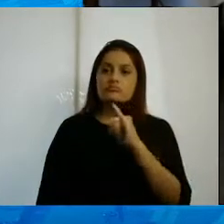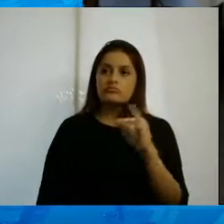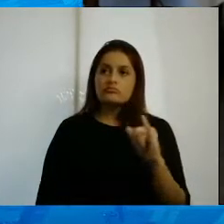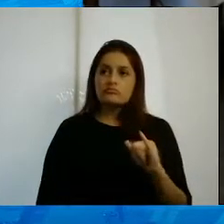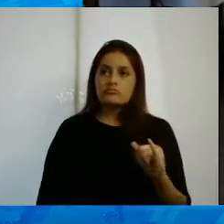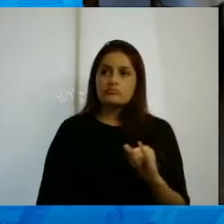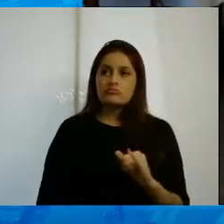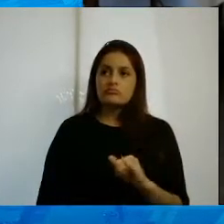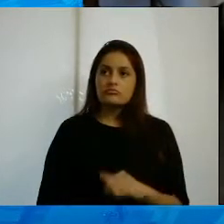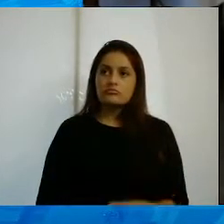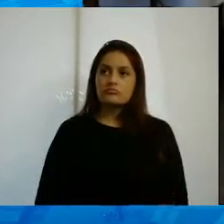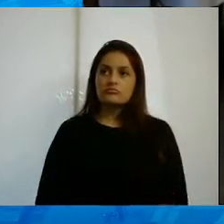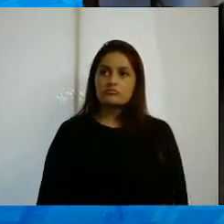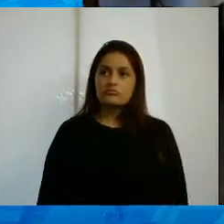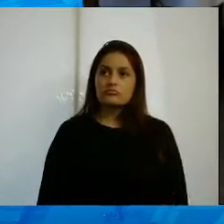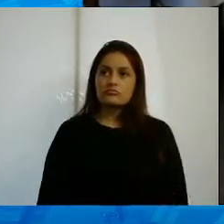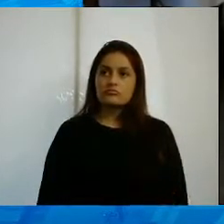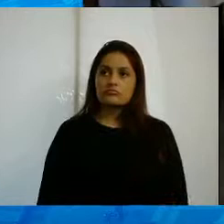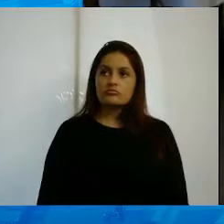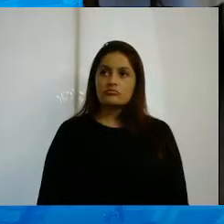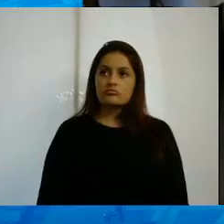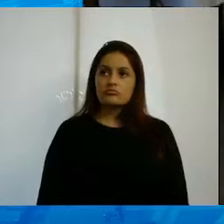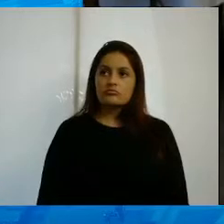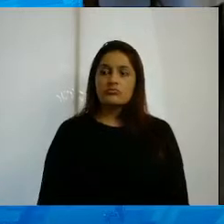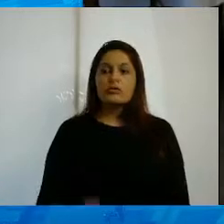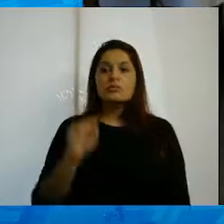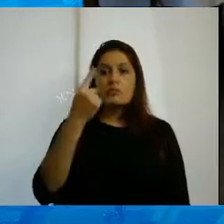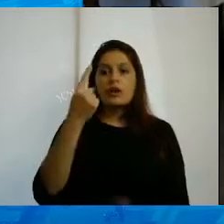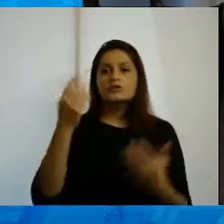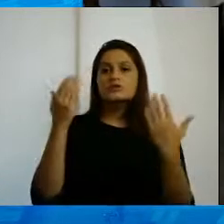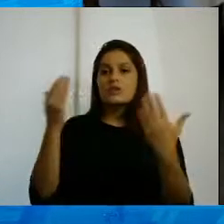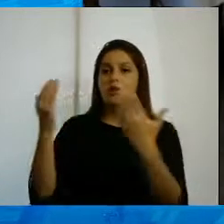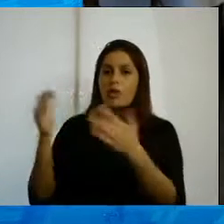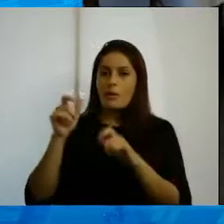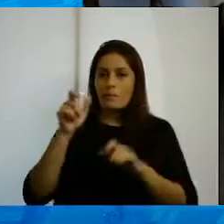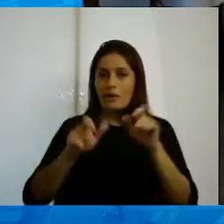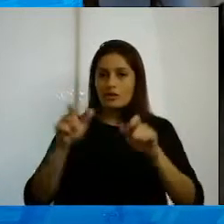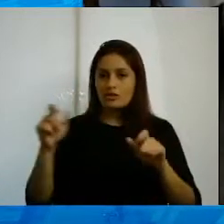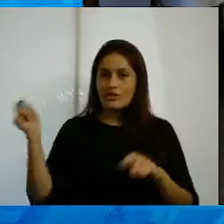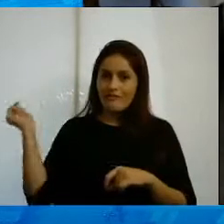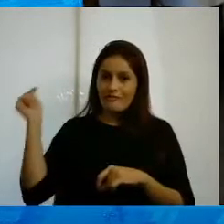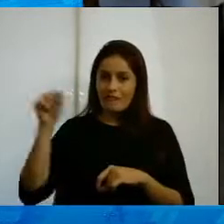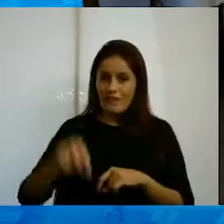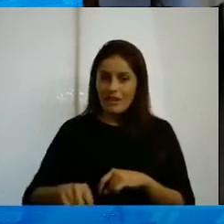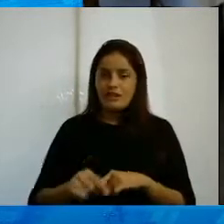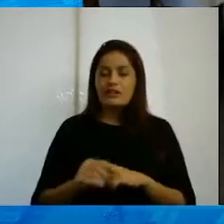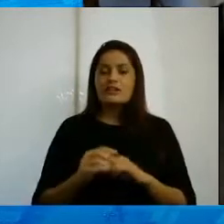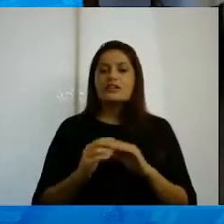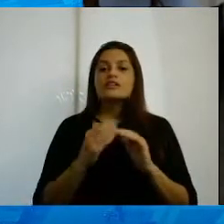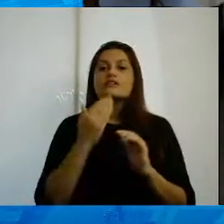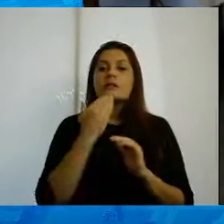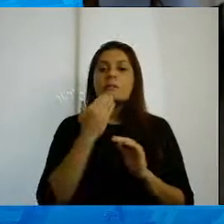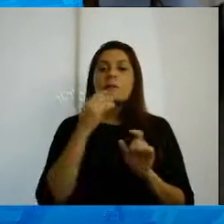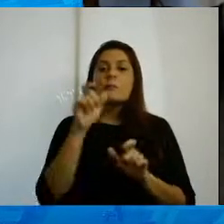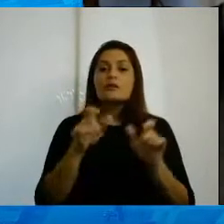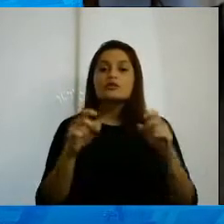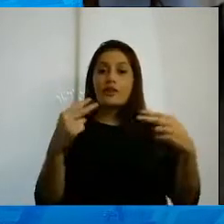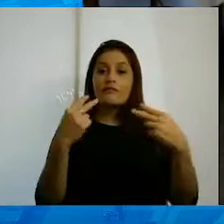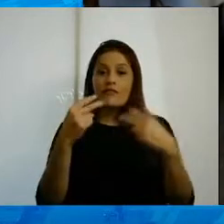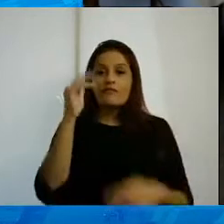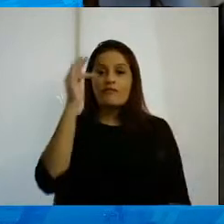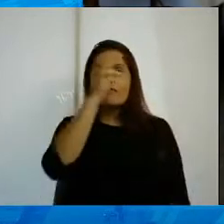Gracias, alcaldesa. Saludar a los vecinos que están acá presentes y a los que nos están viendo a través de